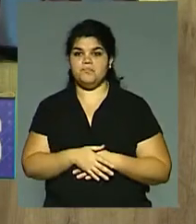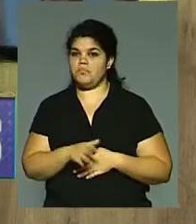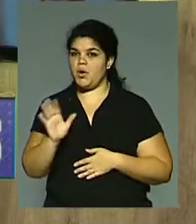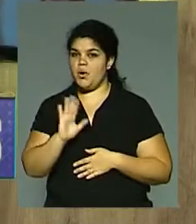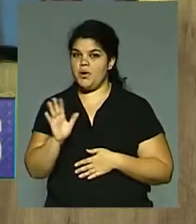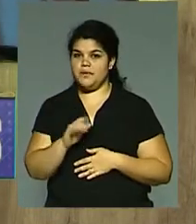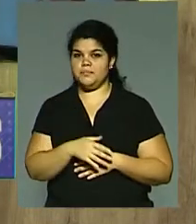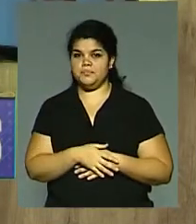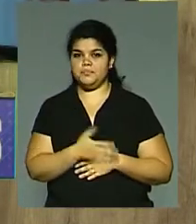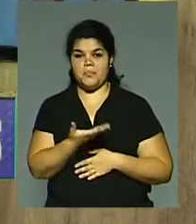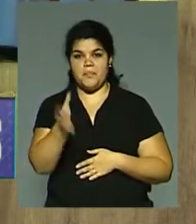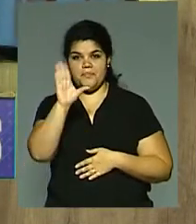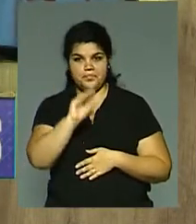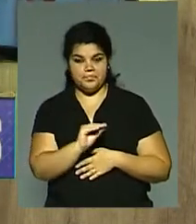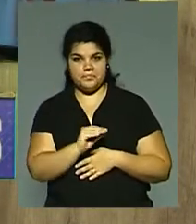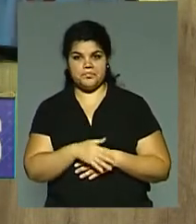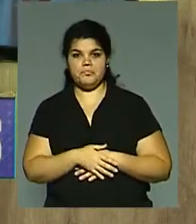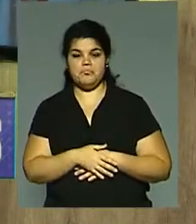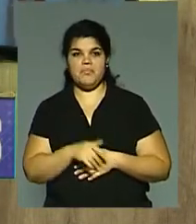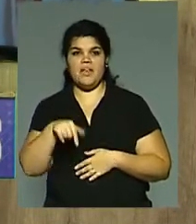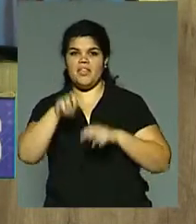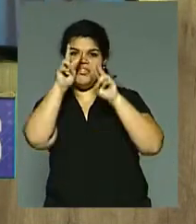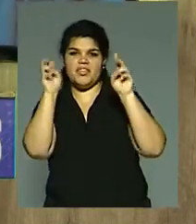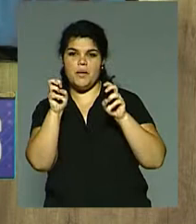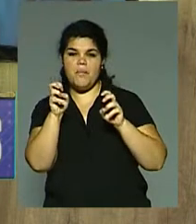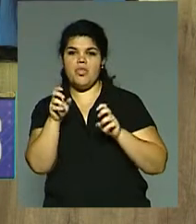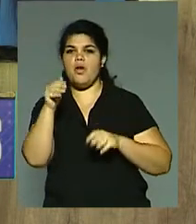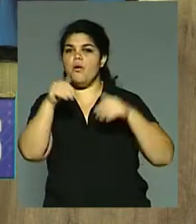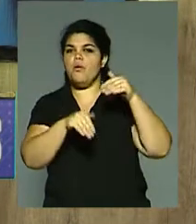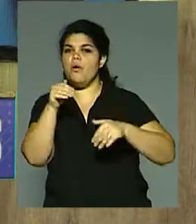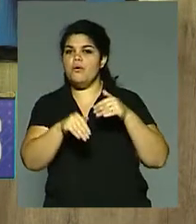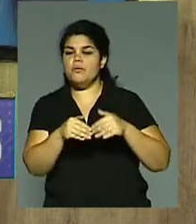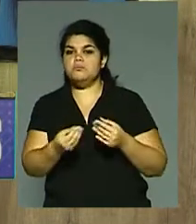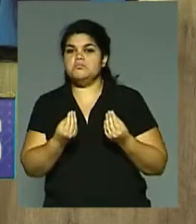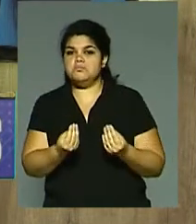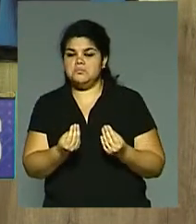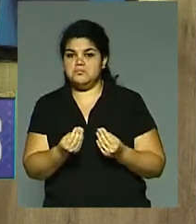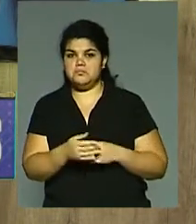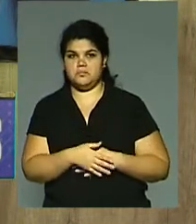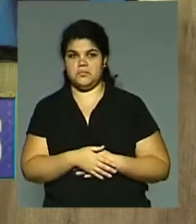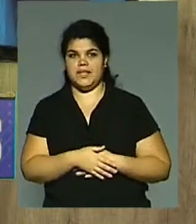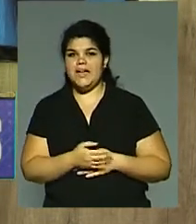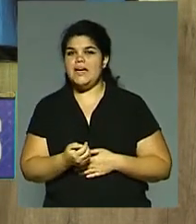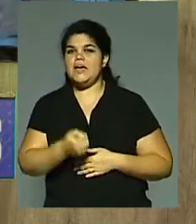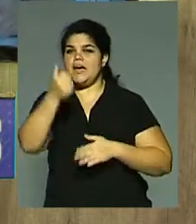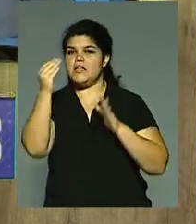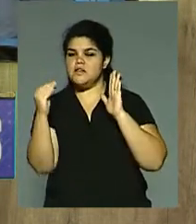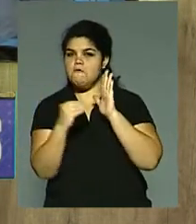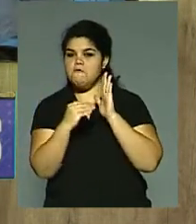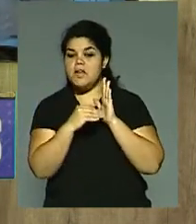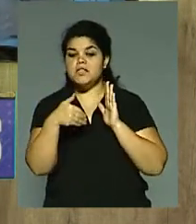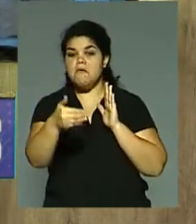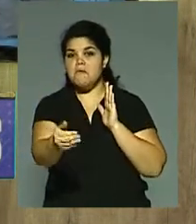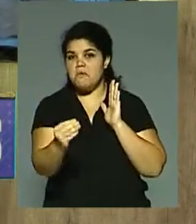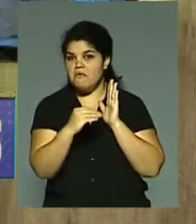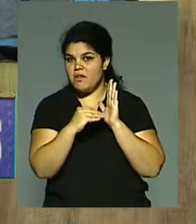Claudia, buenas noches. Bueno, en clima electoral nos vamos acercando a las fechas clave para en